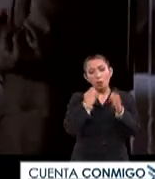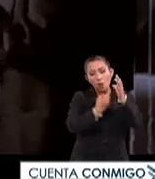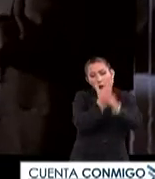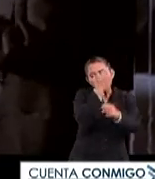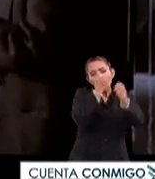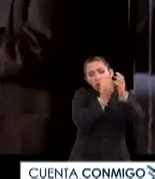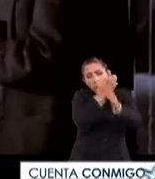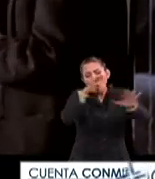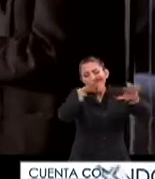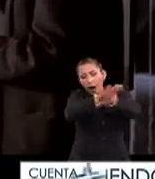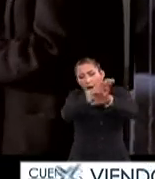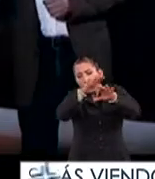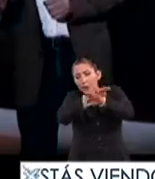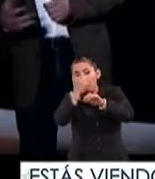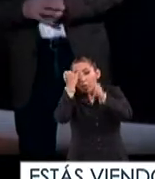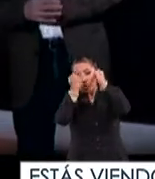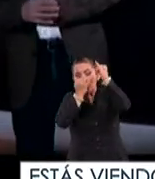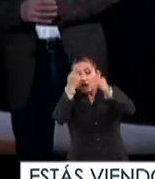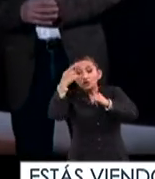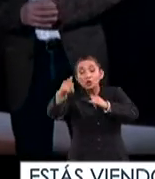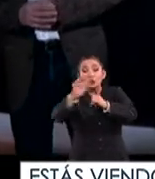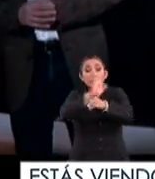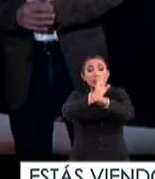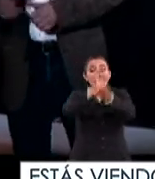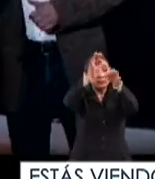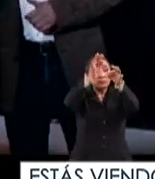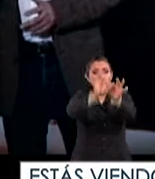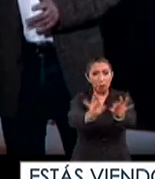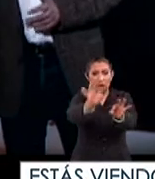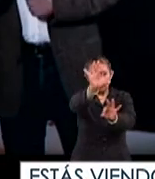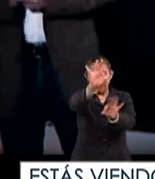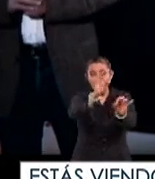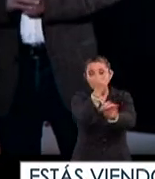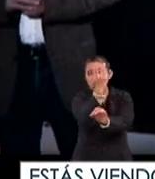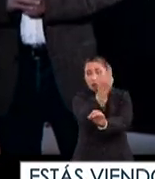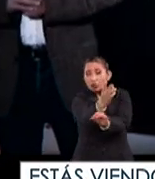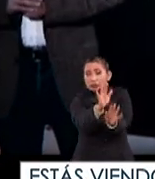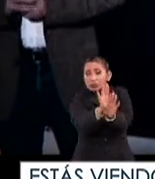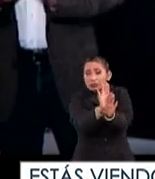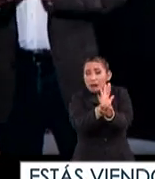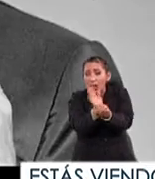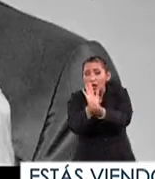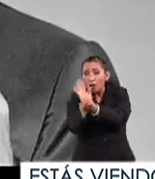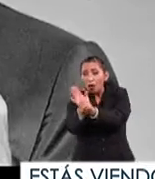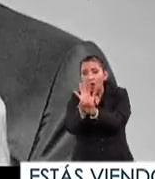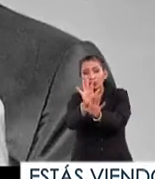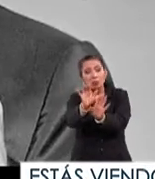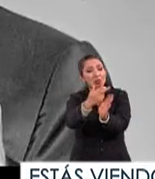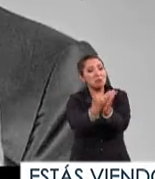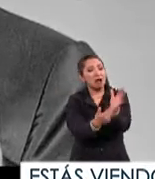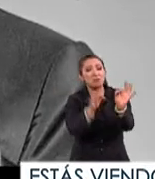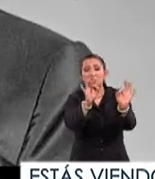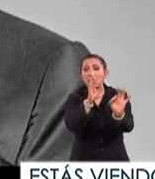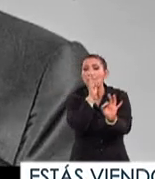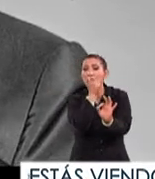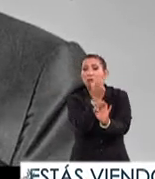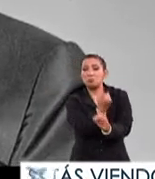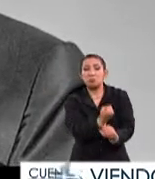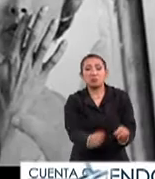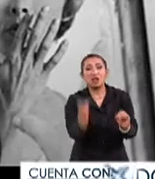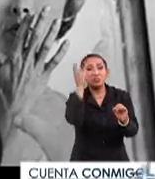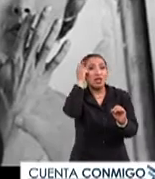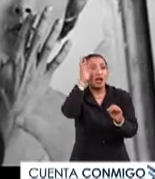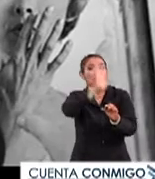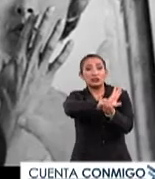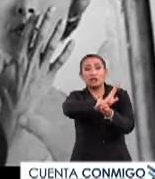innovando, siendo genial, y sus obras emblemáticas, yo creo que con 2 obras podría quedar registrado como uno de los mejores directores